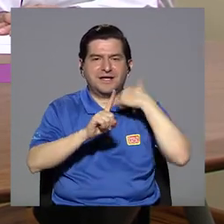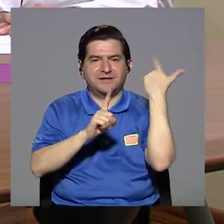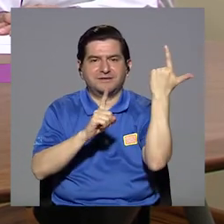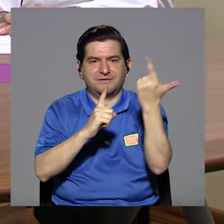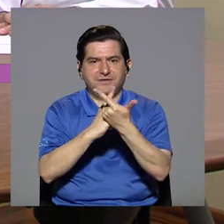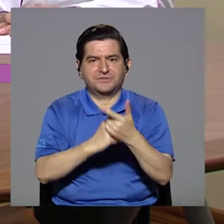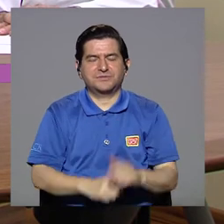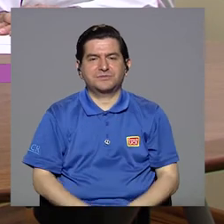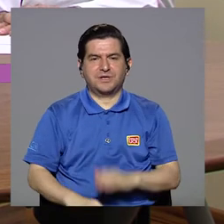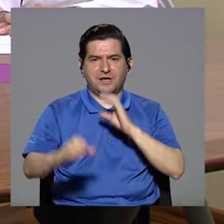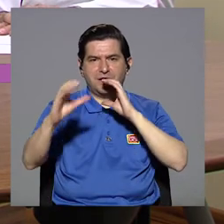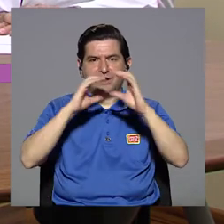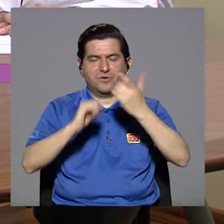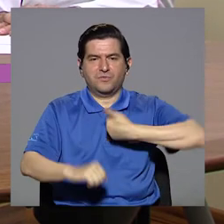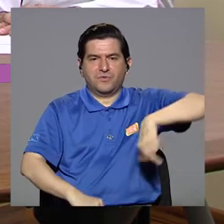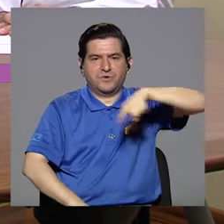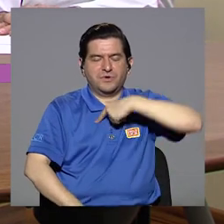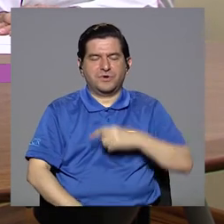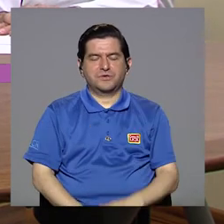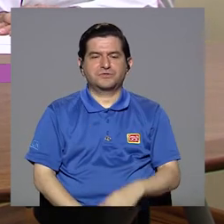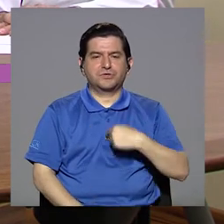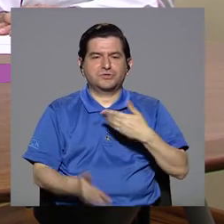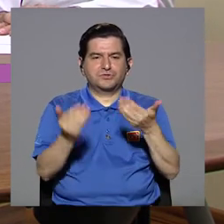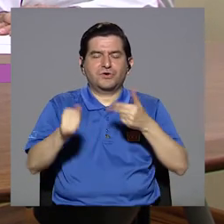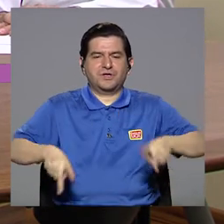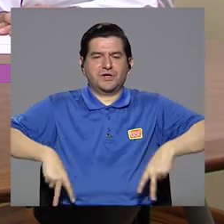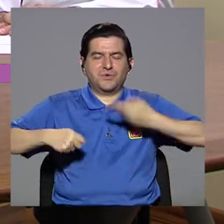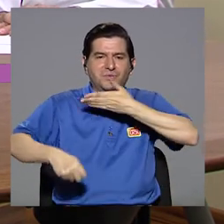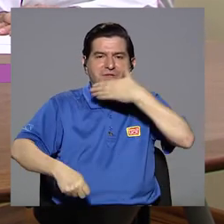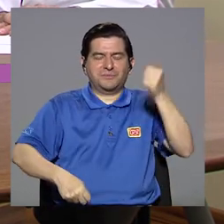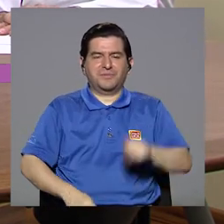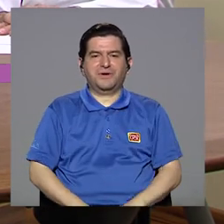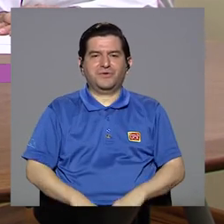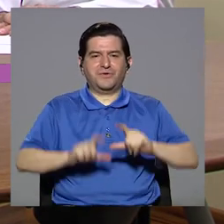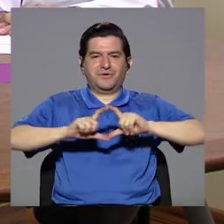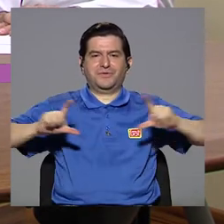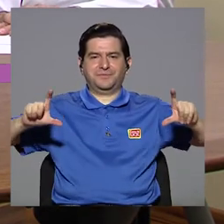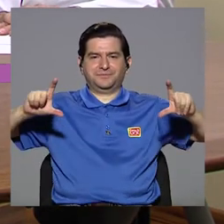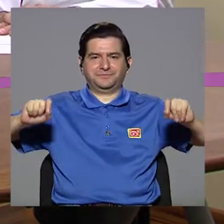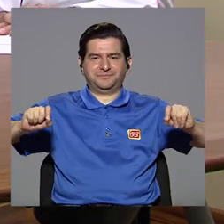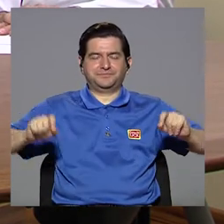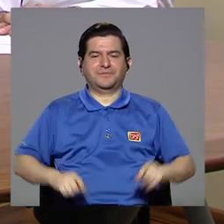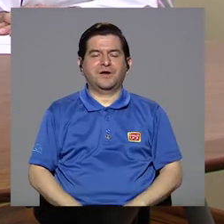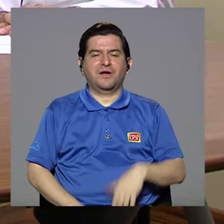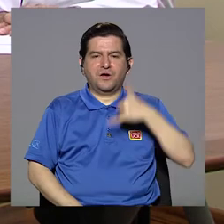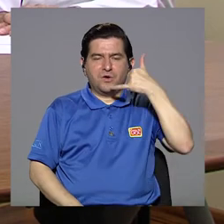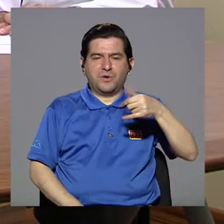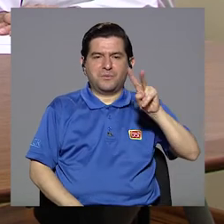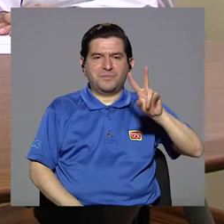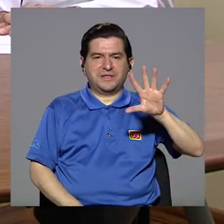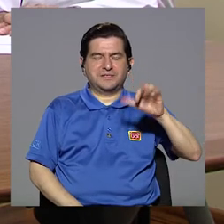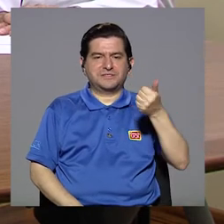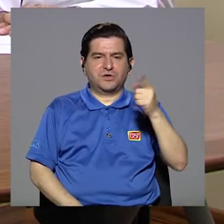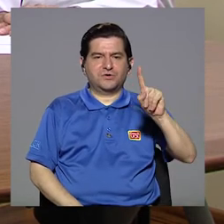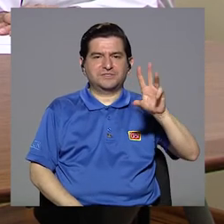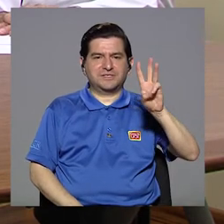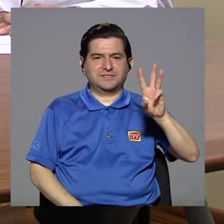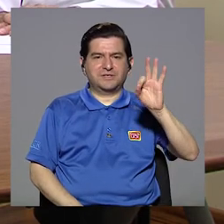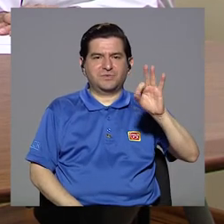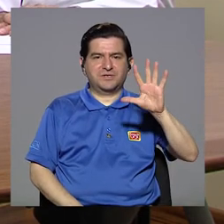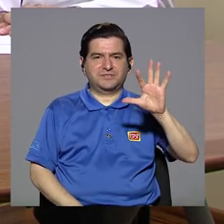comentarios a nuestras redes sociales puede comunicarse con nosotros yo quiero vivir mejor gmail.com o el número de teléfono